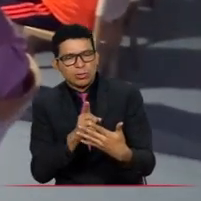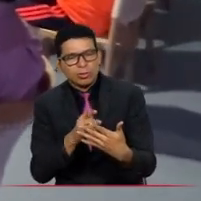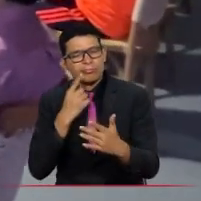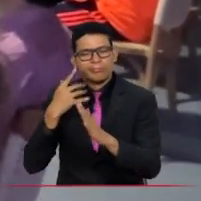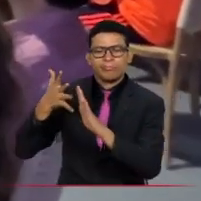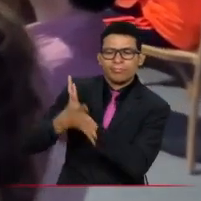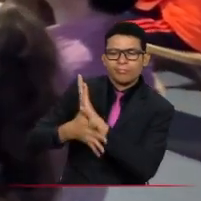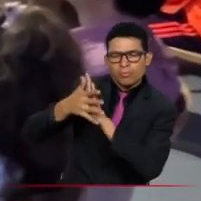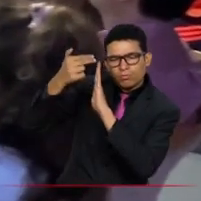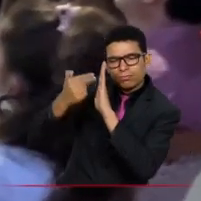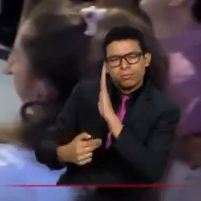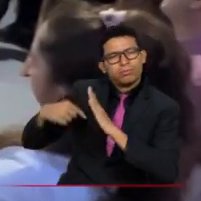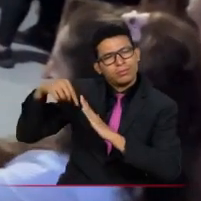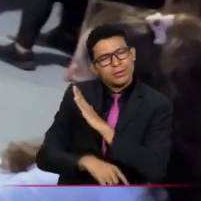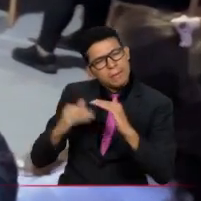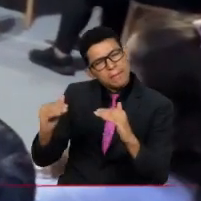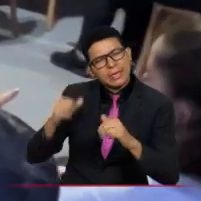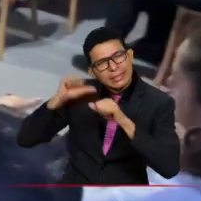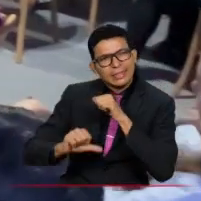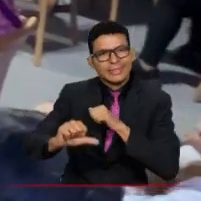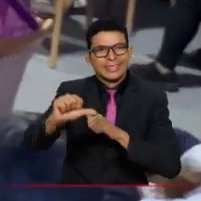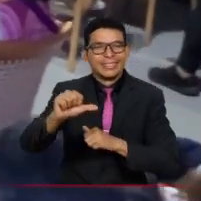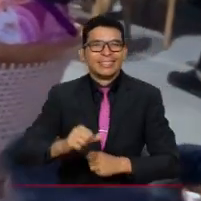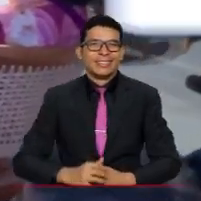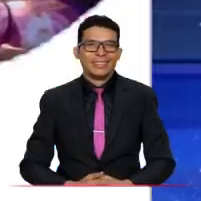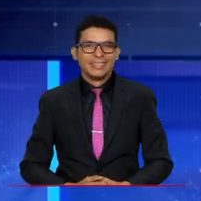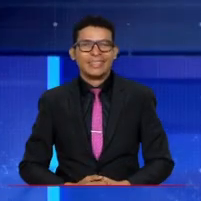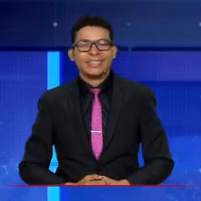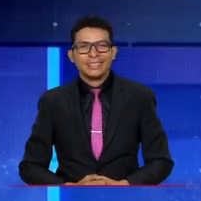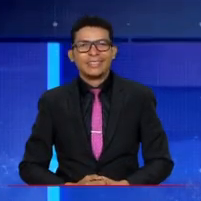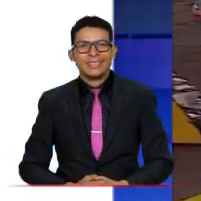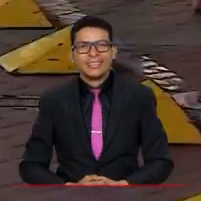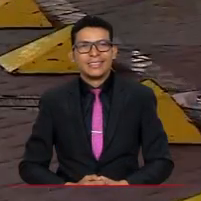contar historias profundas que trascienden el tiempo.